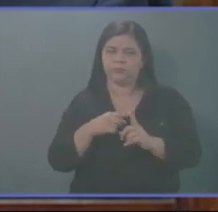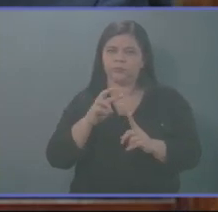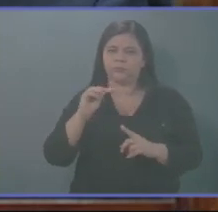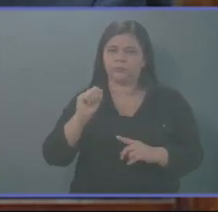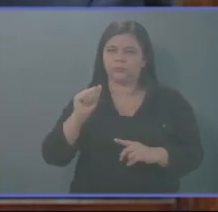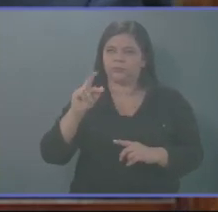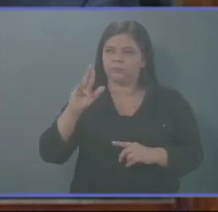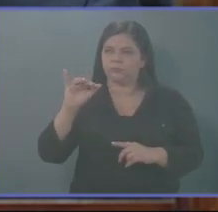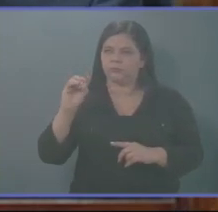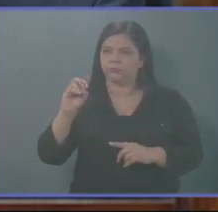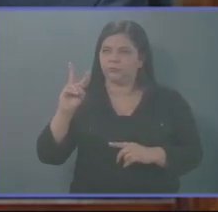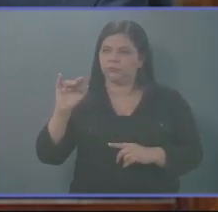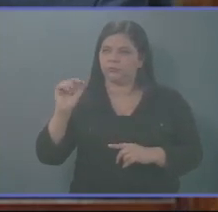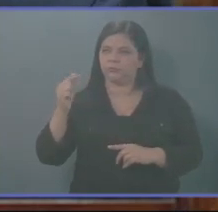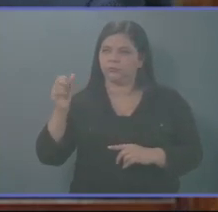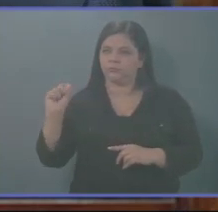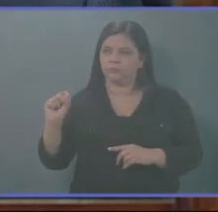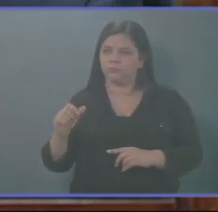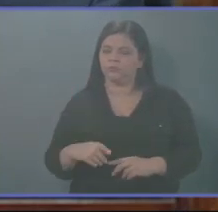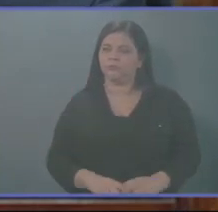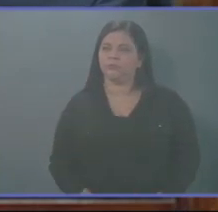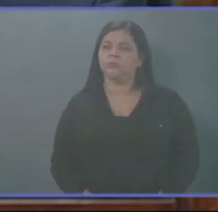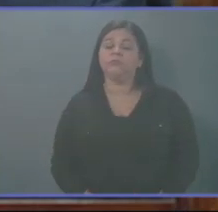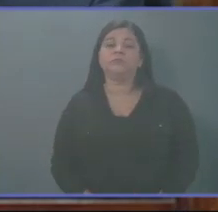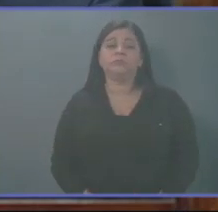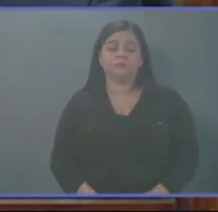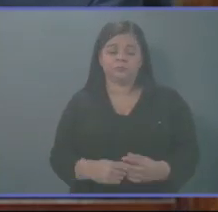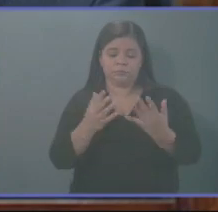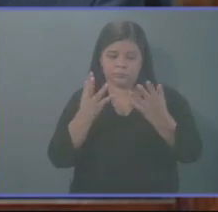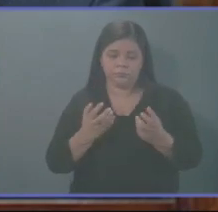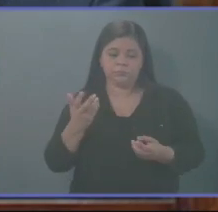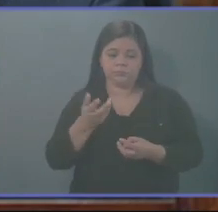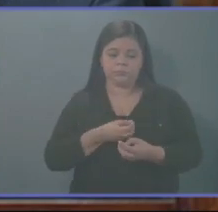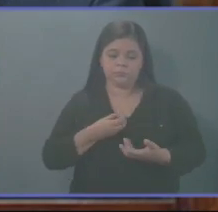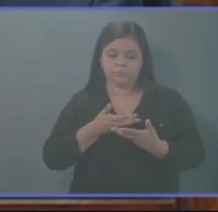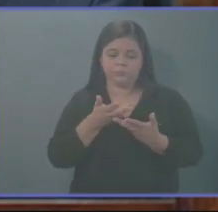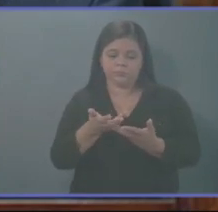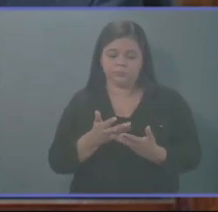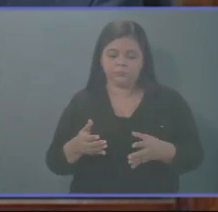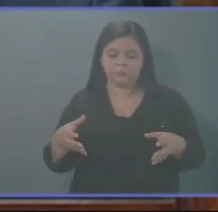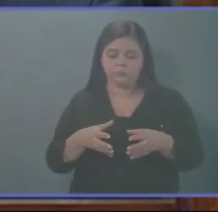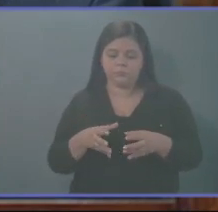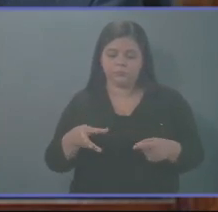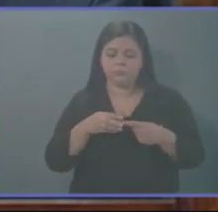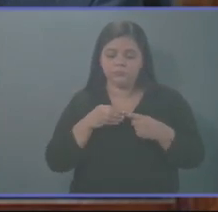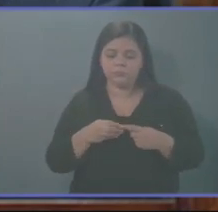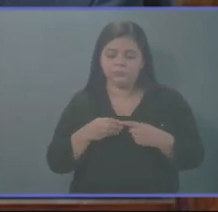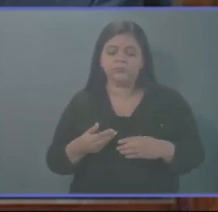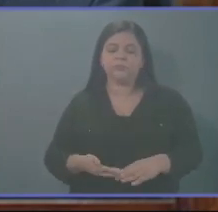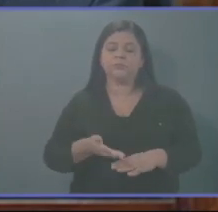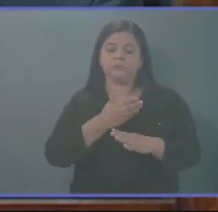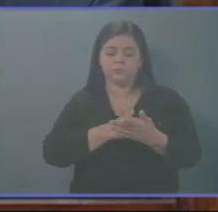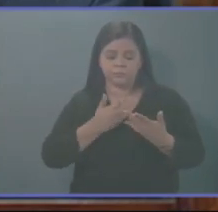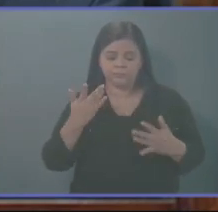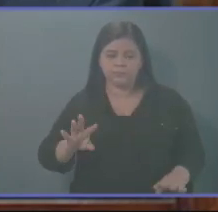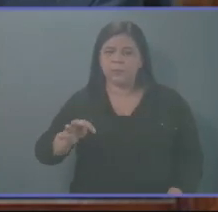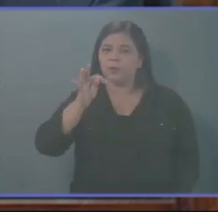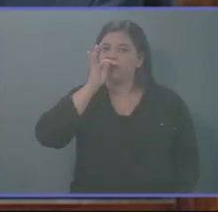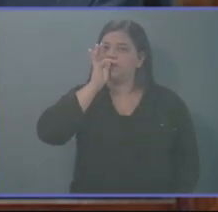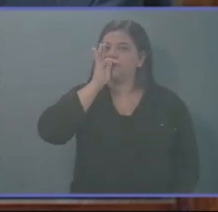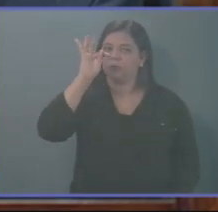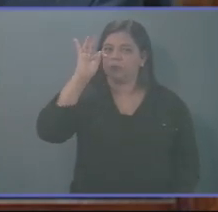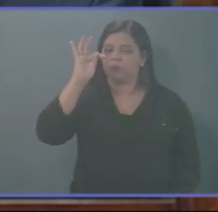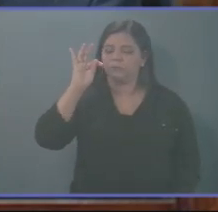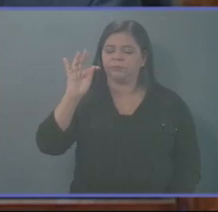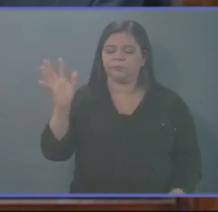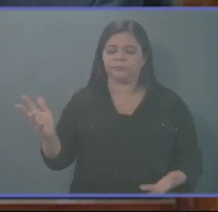Vargas Valdés. Se deja constancia que los miembros de la Comisión Especial de Antejuicio fueron juramentados de conformidad